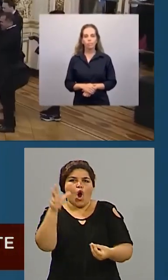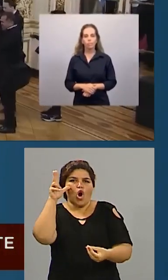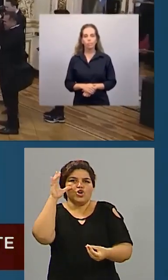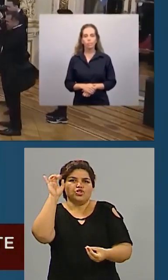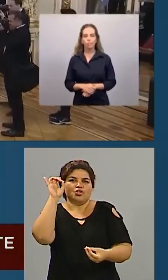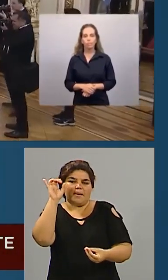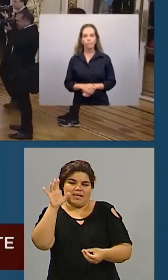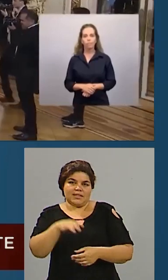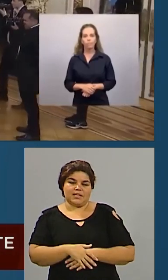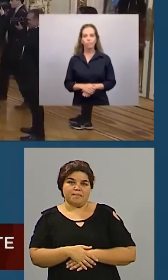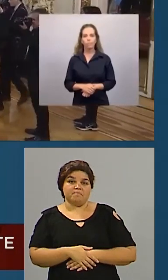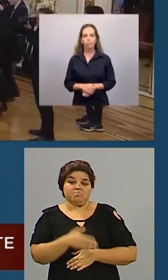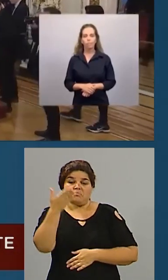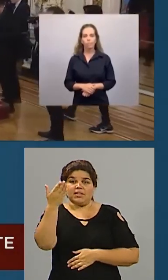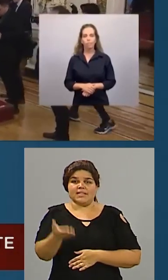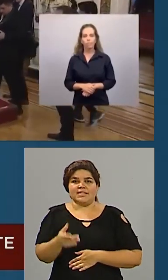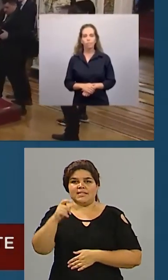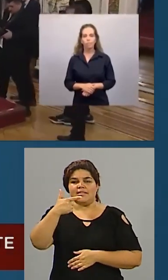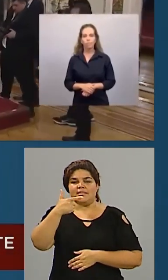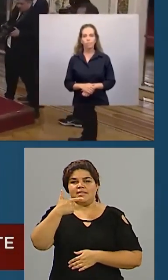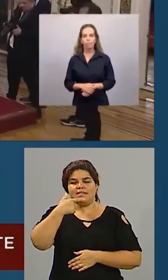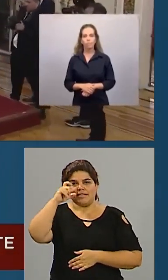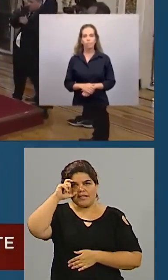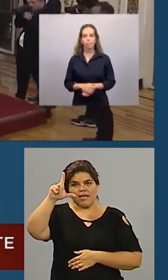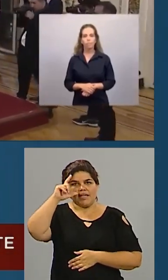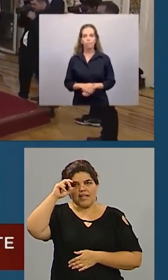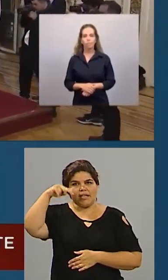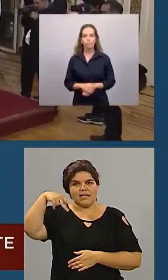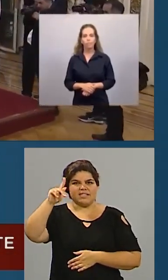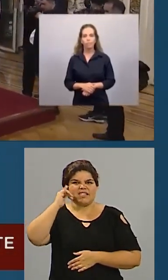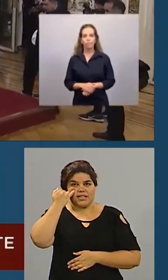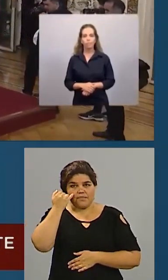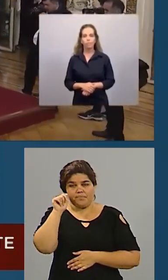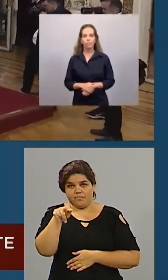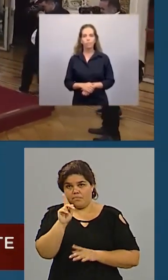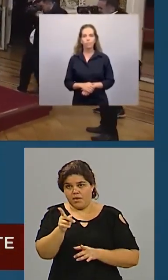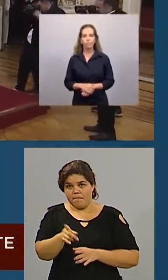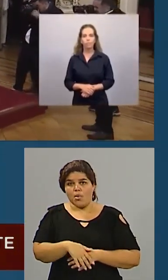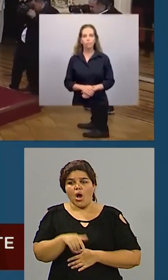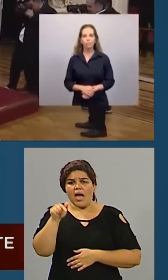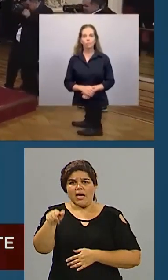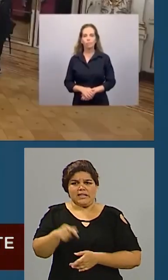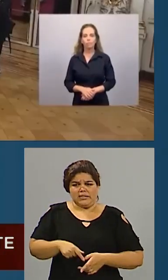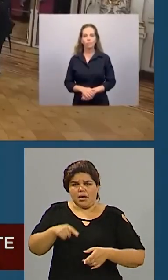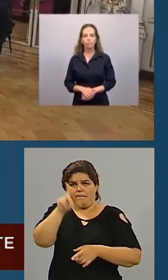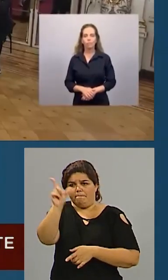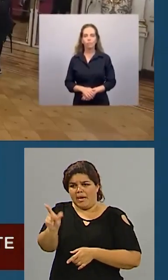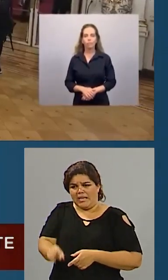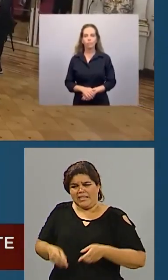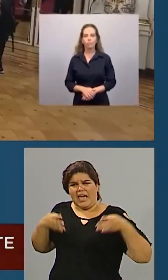estaba Zelensky, que tiene el mandato vencido, que ha llevado a su país a una guerra por